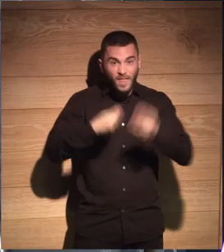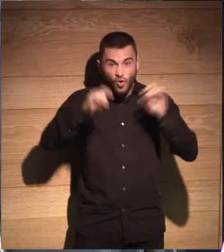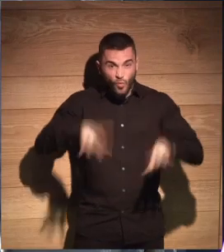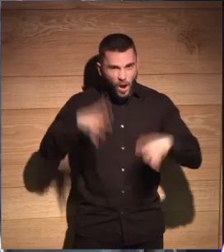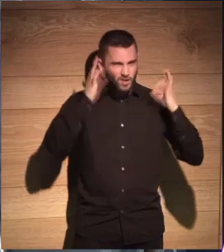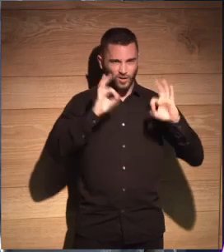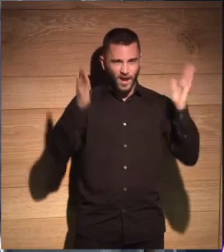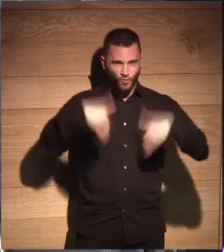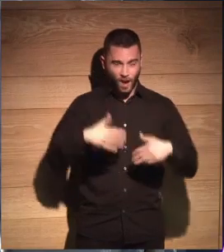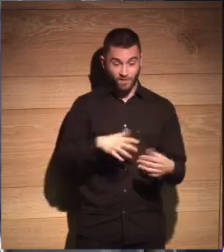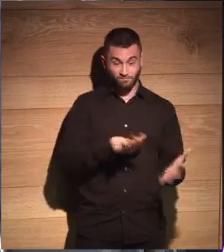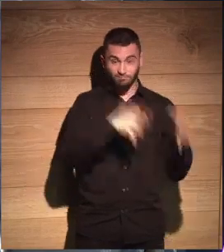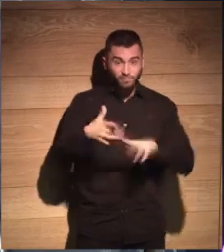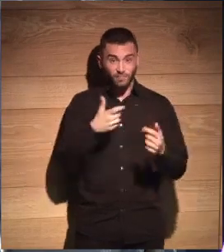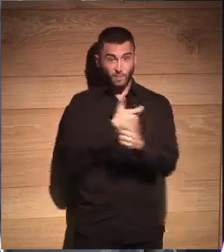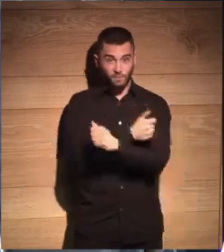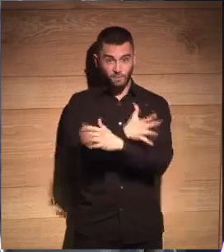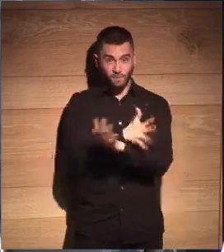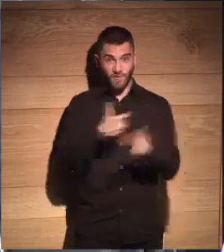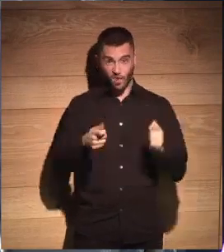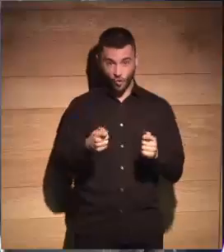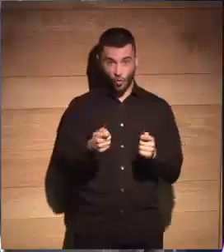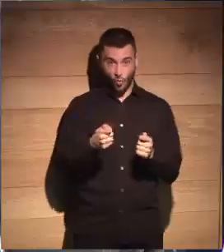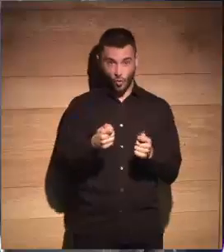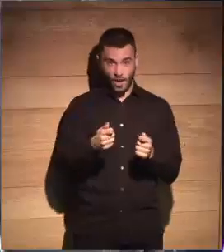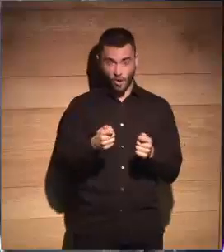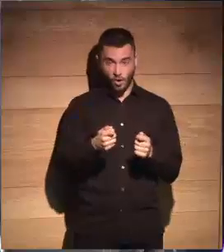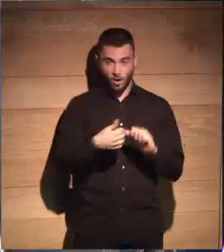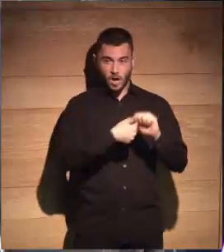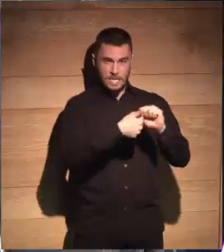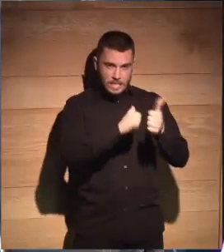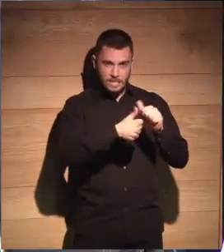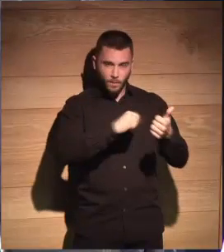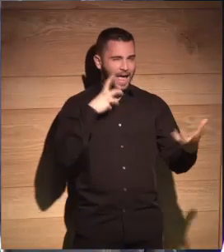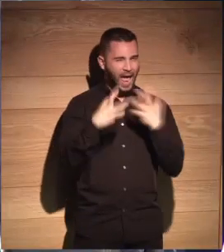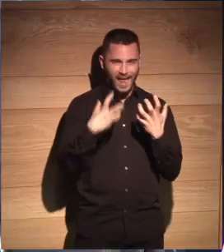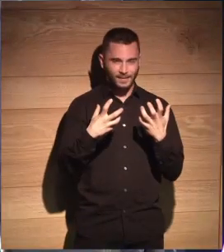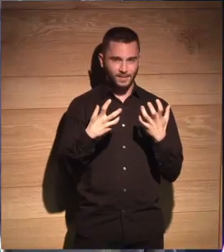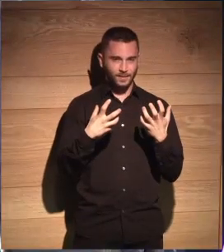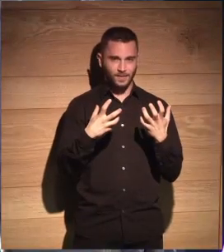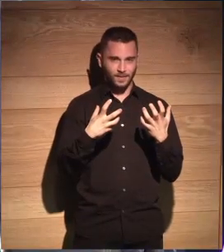Intentar dar el salto al videojuego, haciéndolo de una manera que imitara un arte